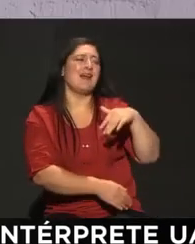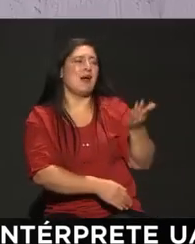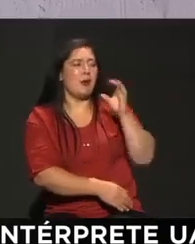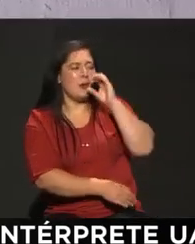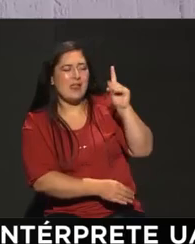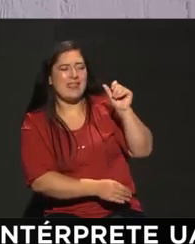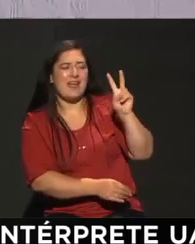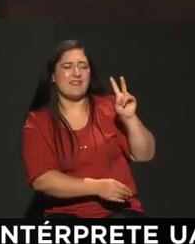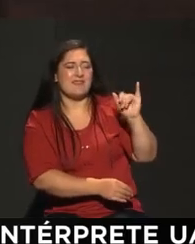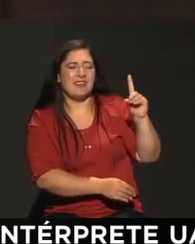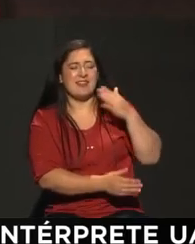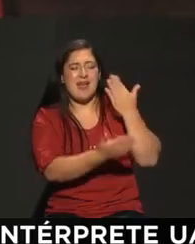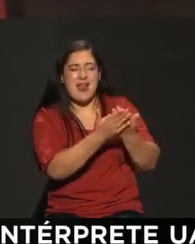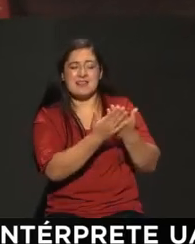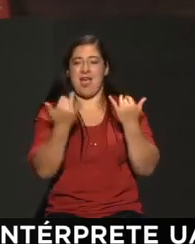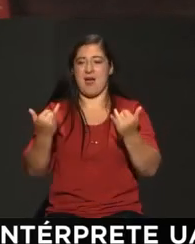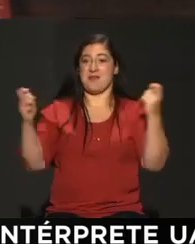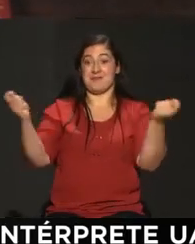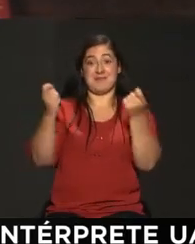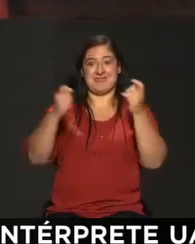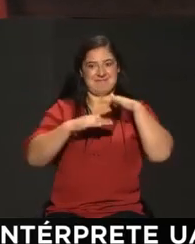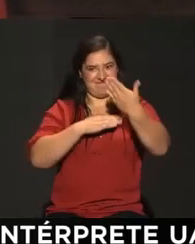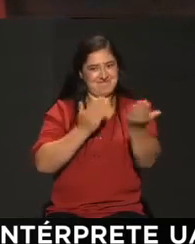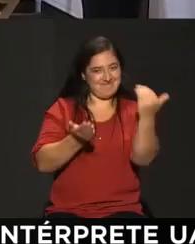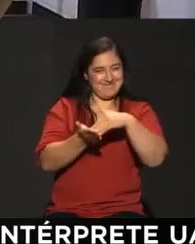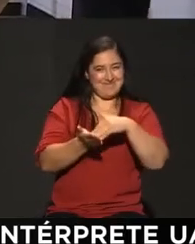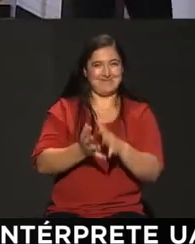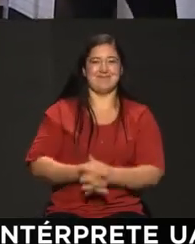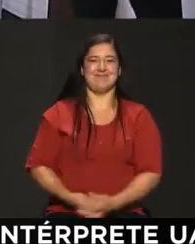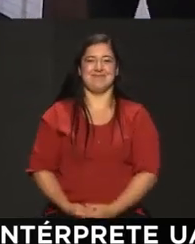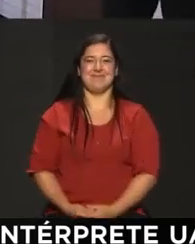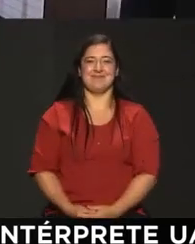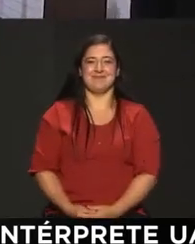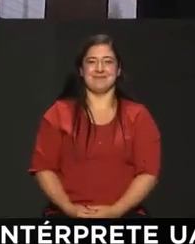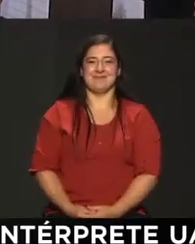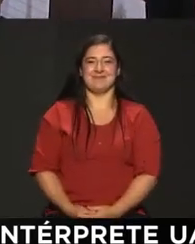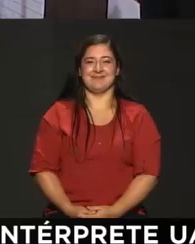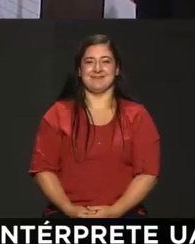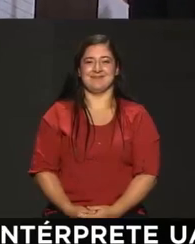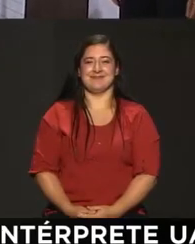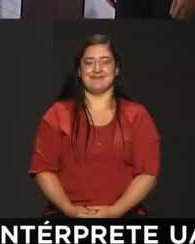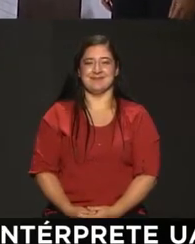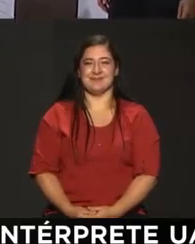muchas gracias. Y los invito a que vamos a unos mensajes institucionales y ya regresamos. ¡Qué rico!